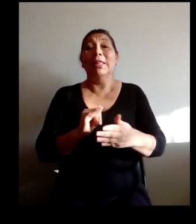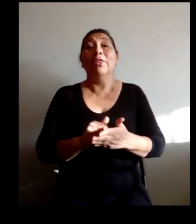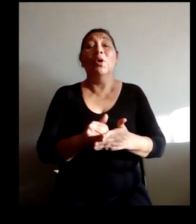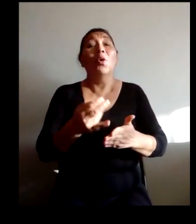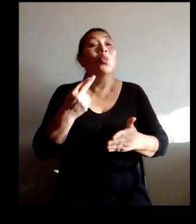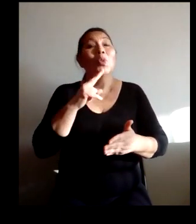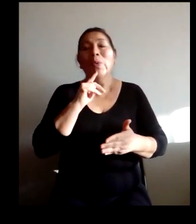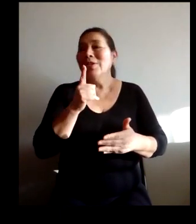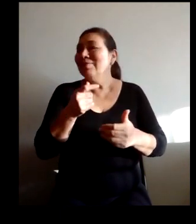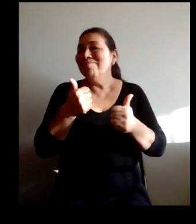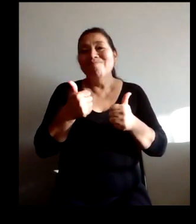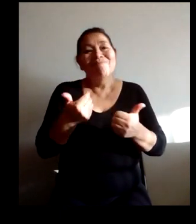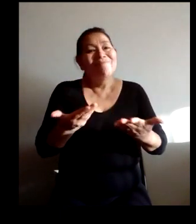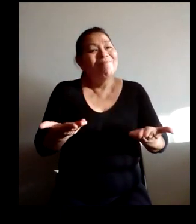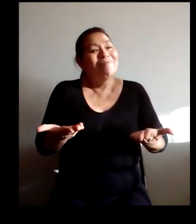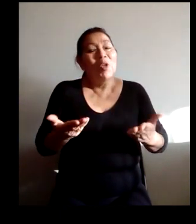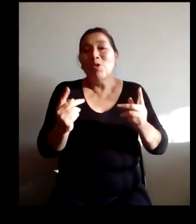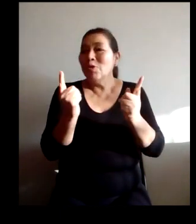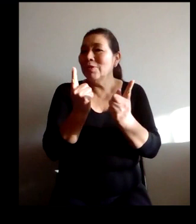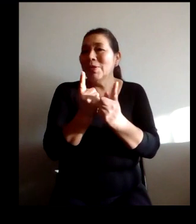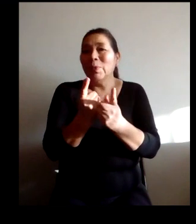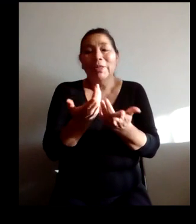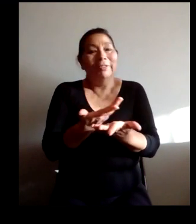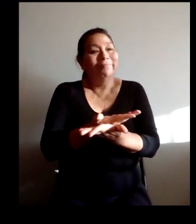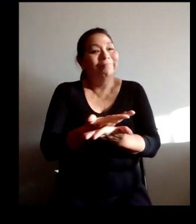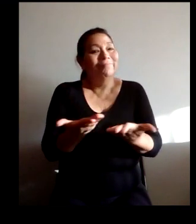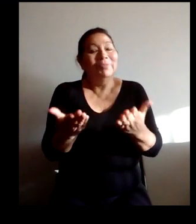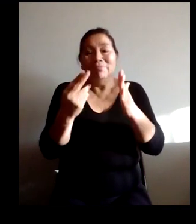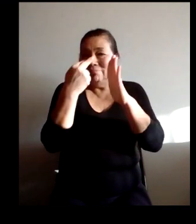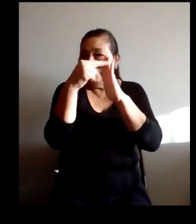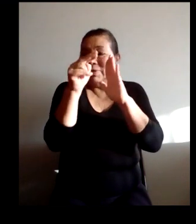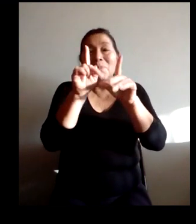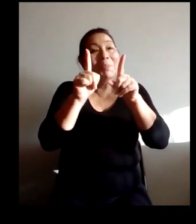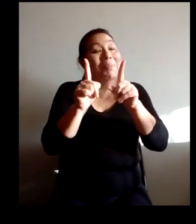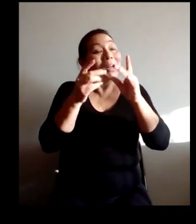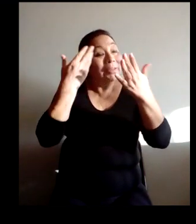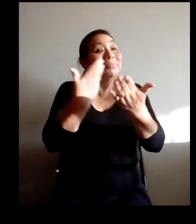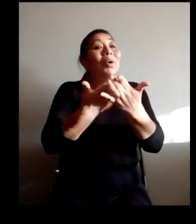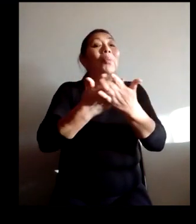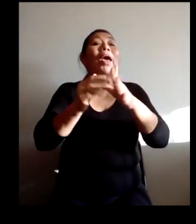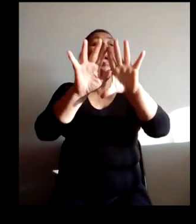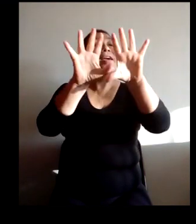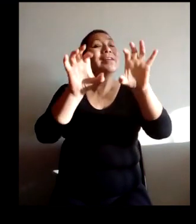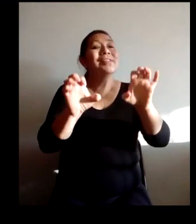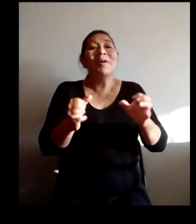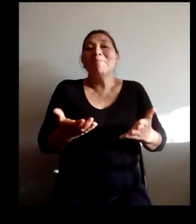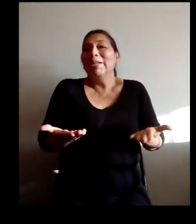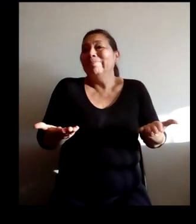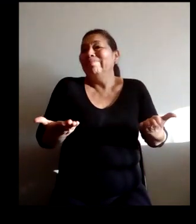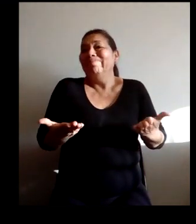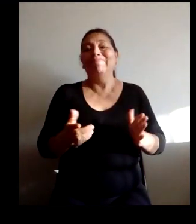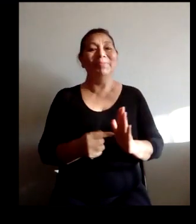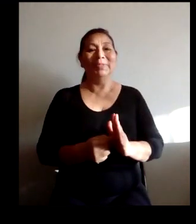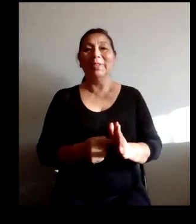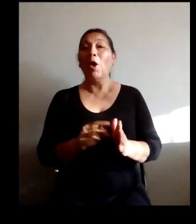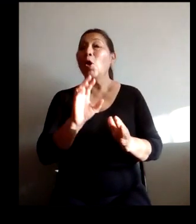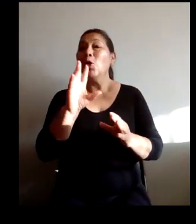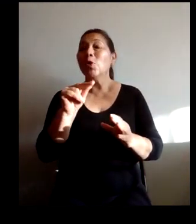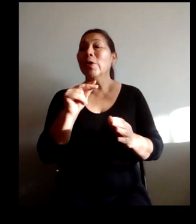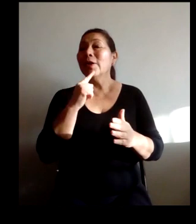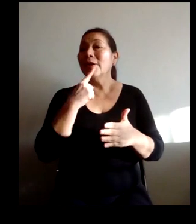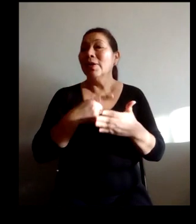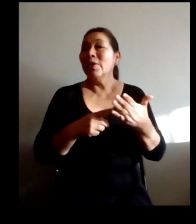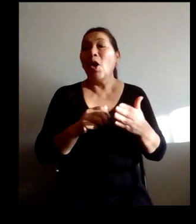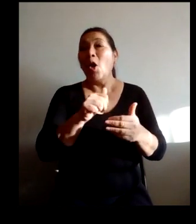por el demandante no es idóneo, ya que no se encuentran acompañados con sus respectivos exámenes, ¿no? Y no se aprecia que se